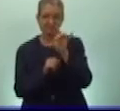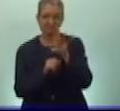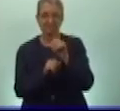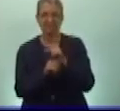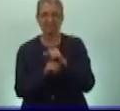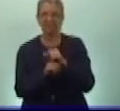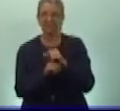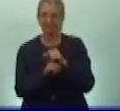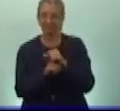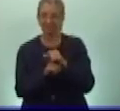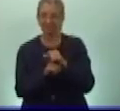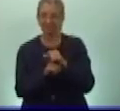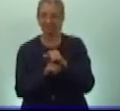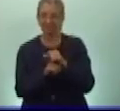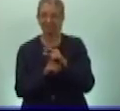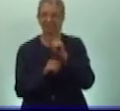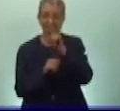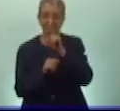15,